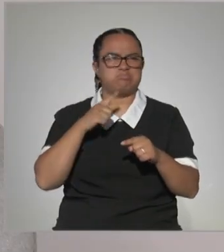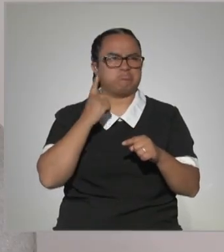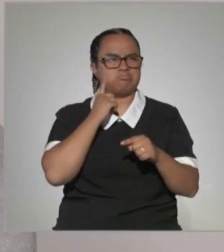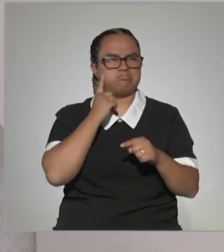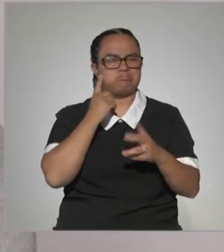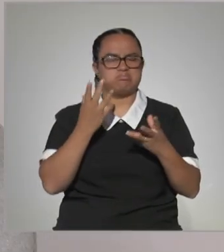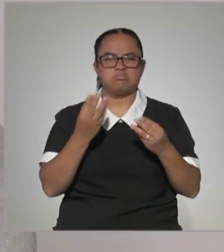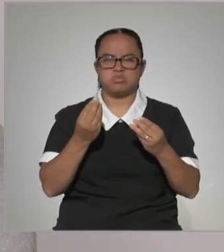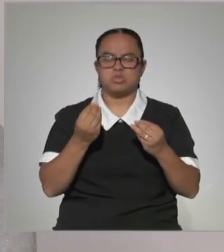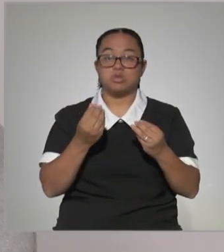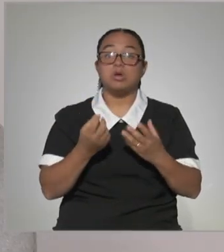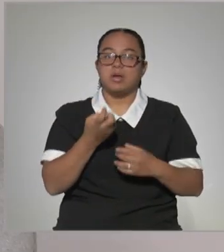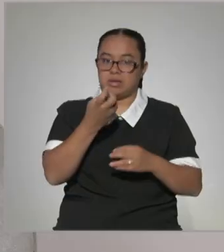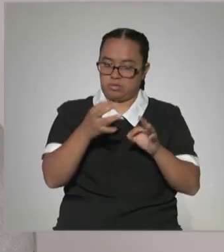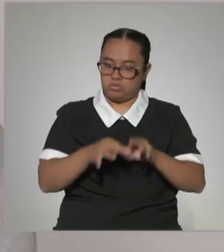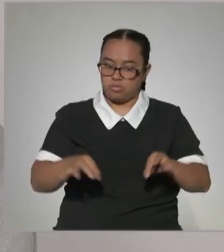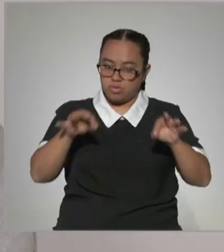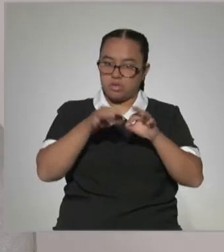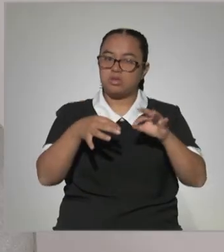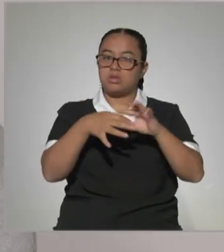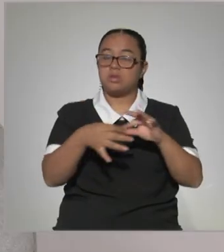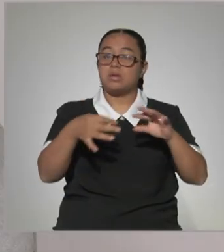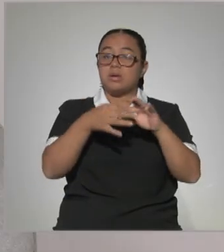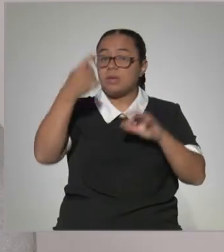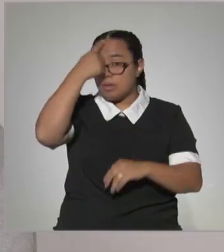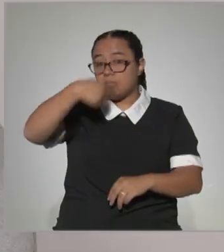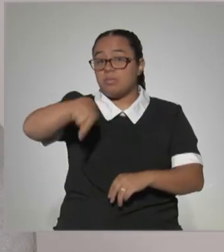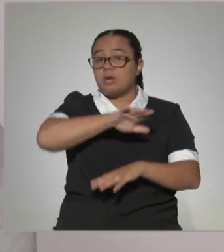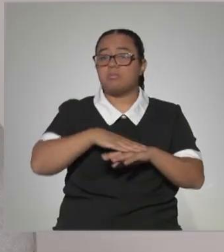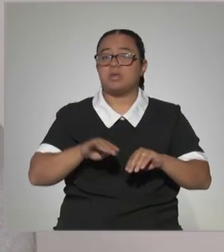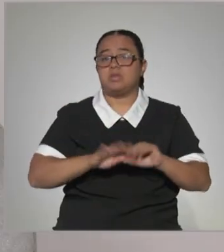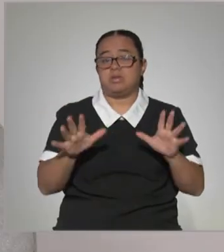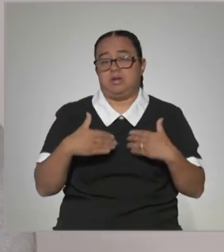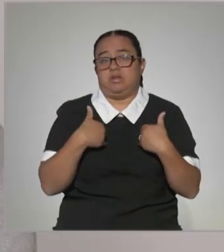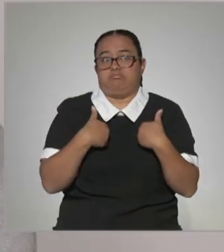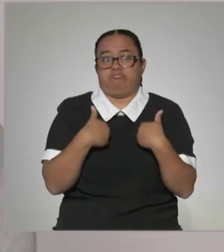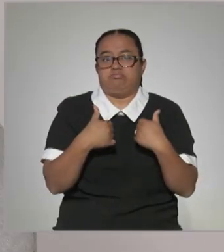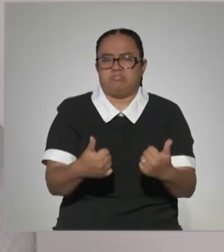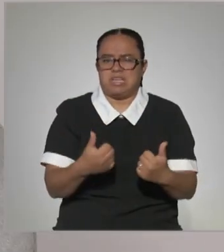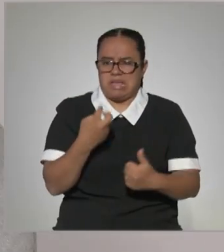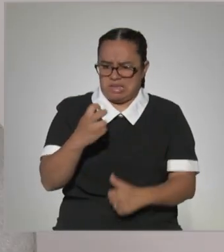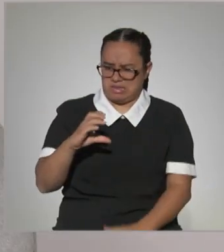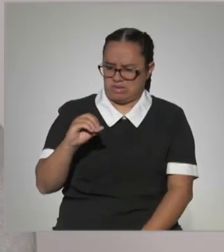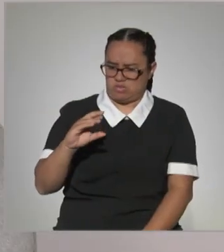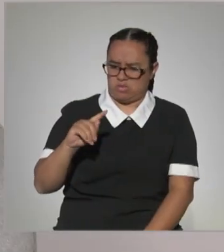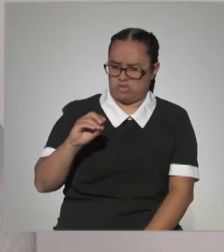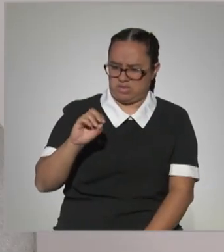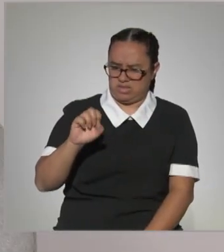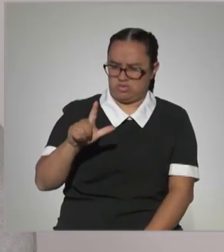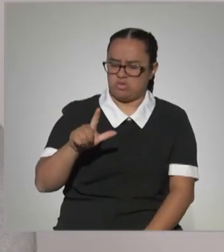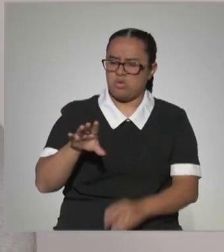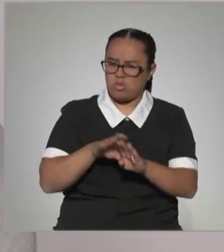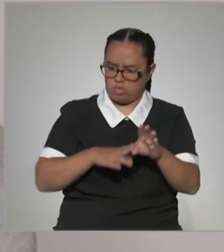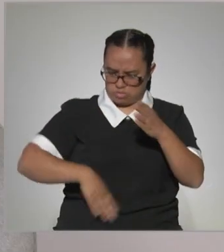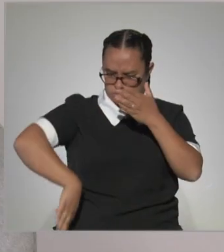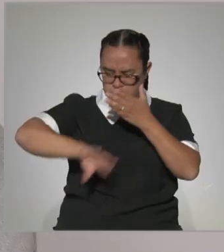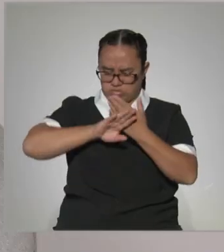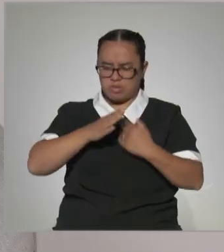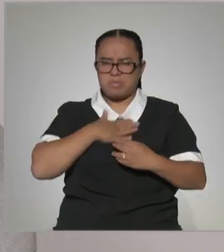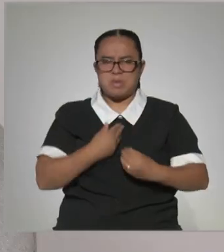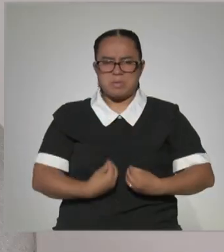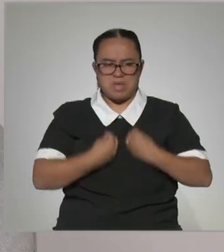muy importante hablar de este tema para entender cómo nos afecta, de qué manera afecta en el estrés, en